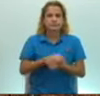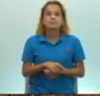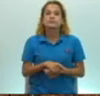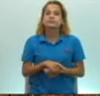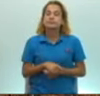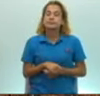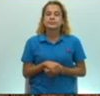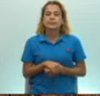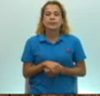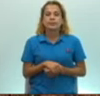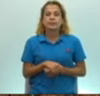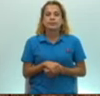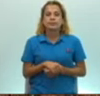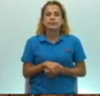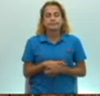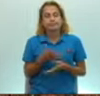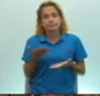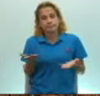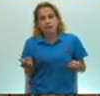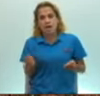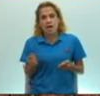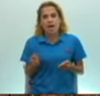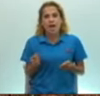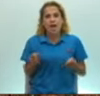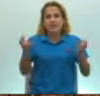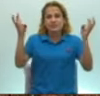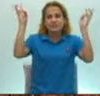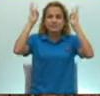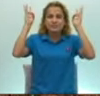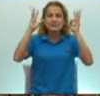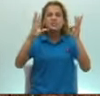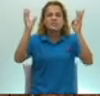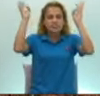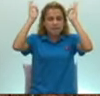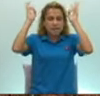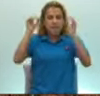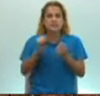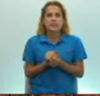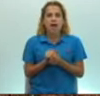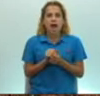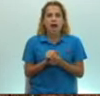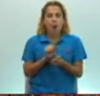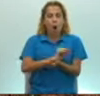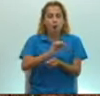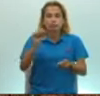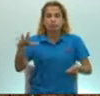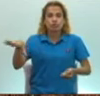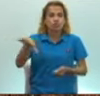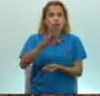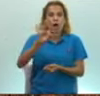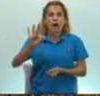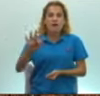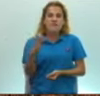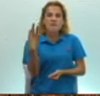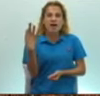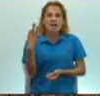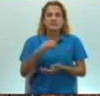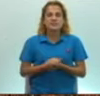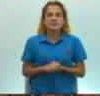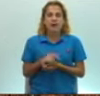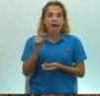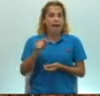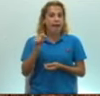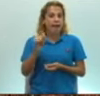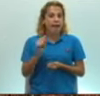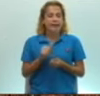pudieron derribar a los galos, y sin embargo sí fue así. Penosamente, Julio César logró conquistar toda la Galia, lo que actualmente es